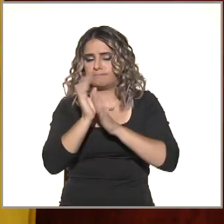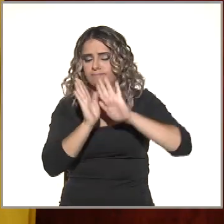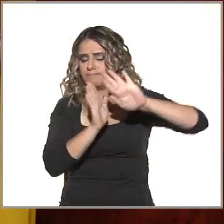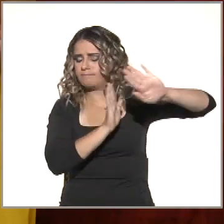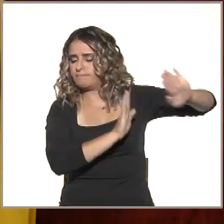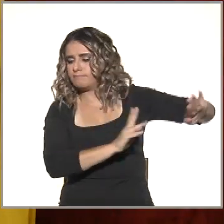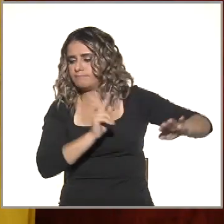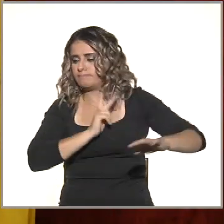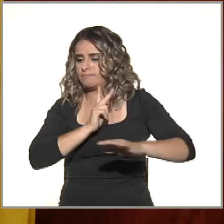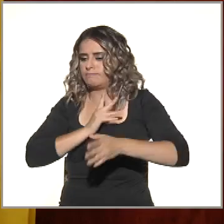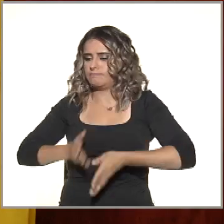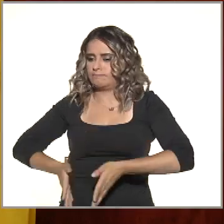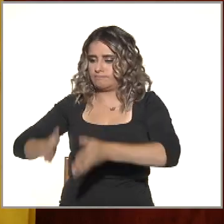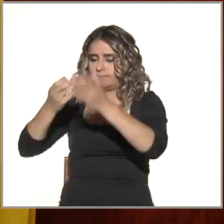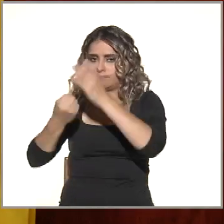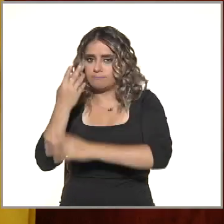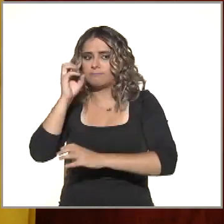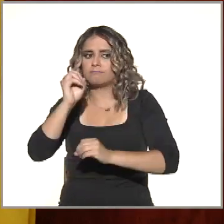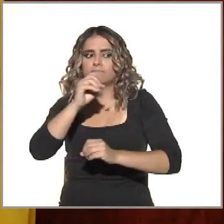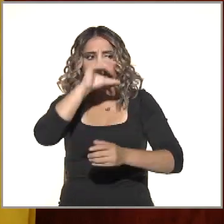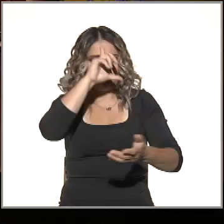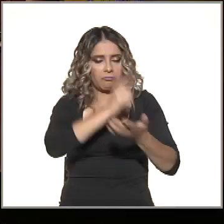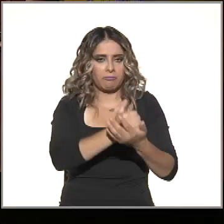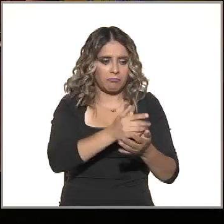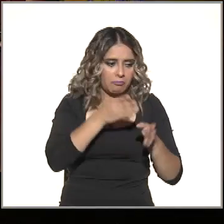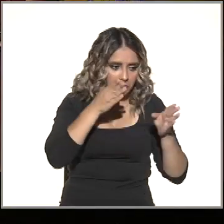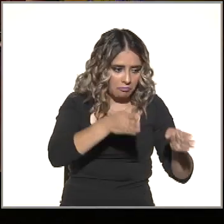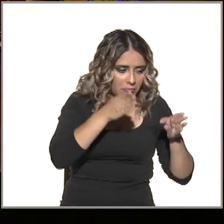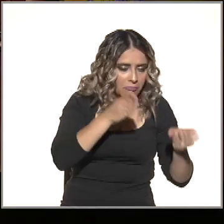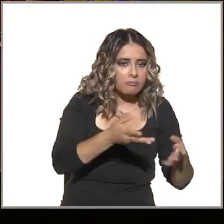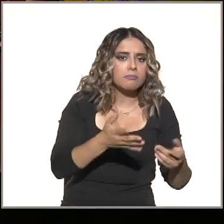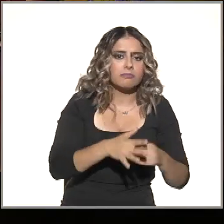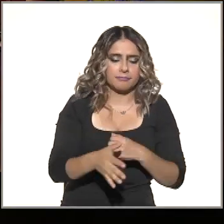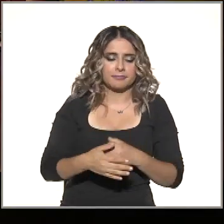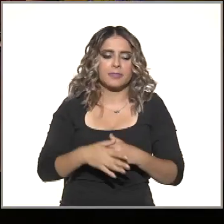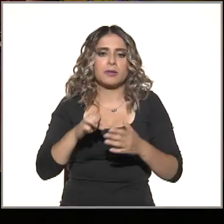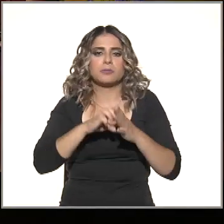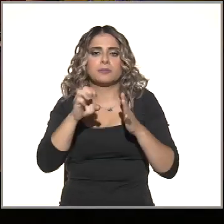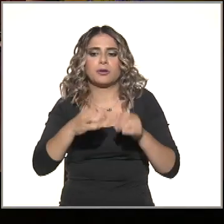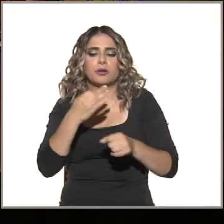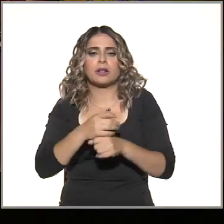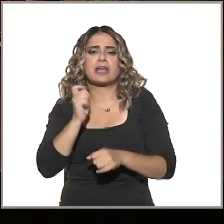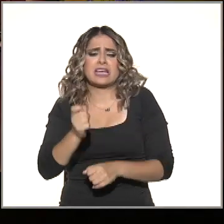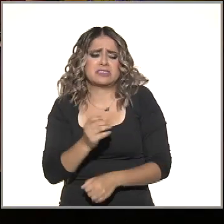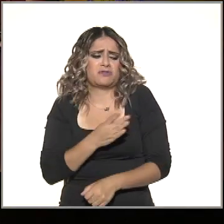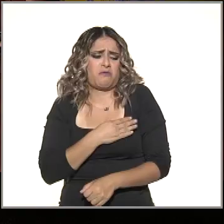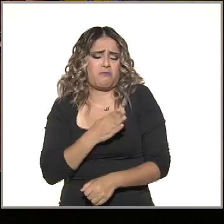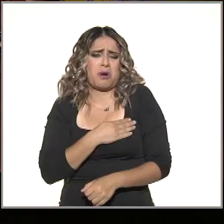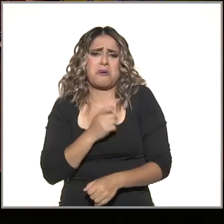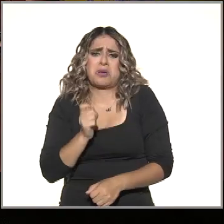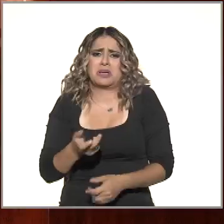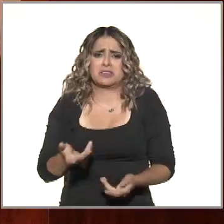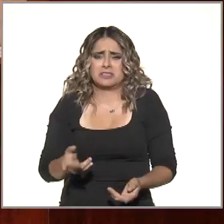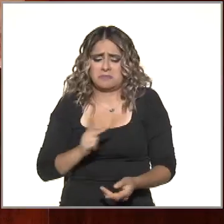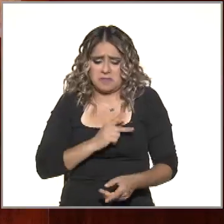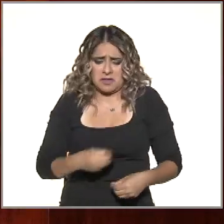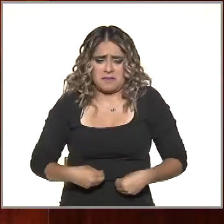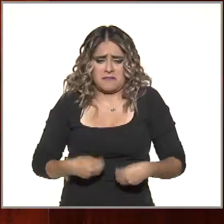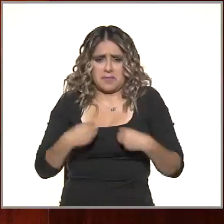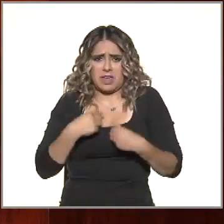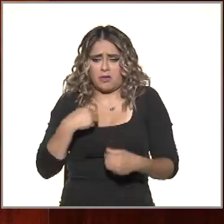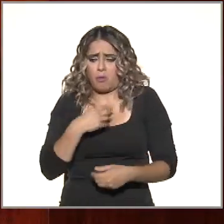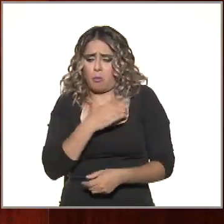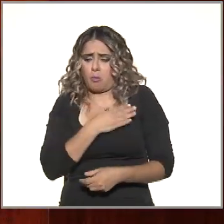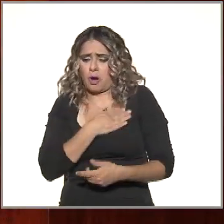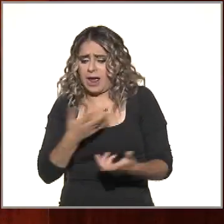qué es lo que voy a dejar fuera. Hoy para mí, ¿qué significa bueno? ¿Qué significa ser bueno? Y en mi vida, ¿qué cosas he hecho buenas?